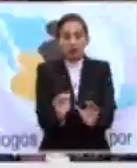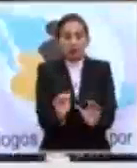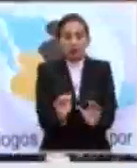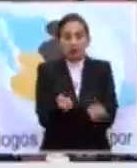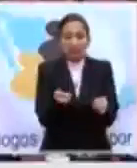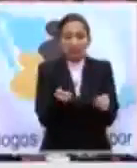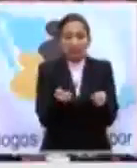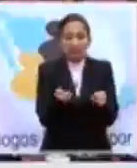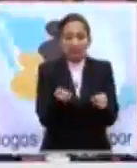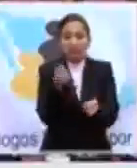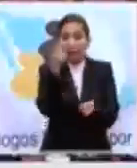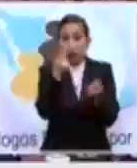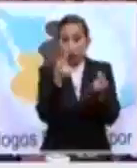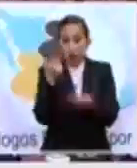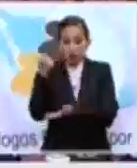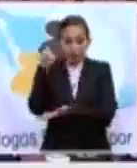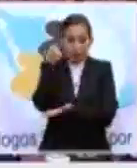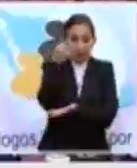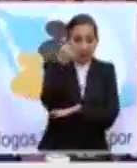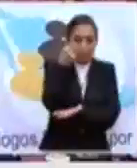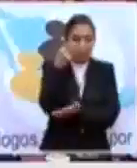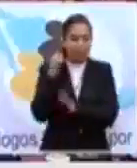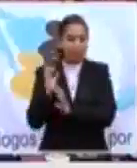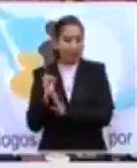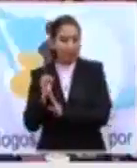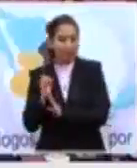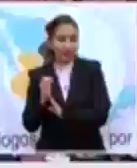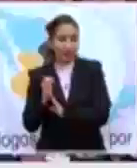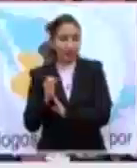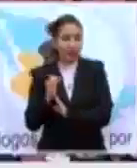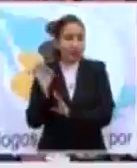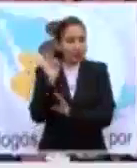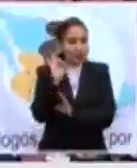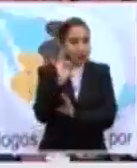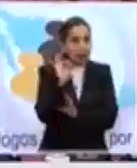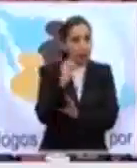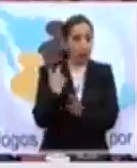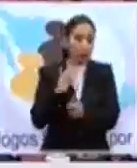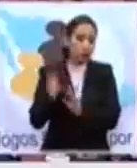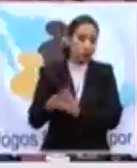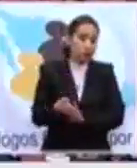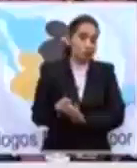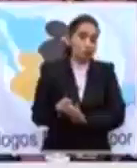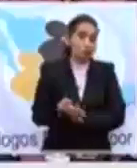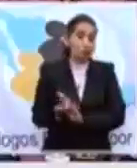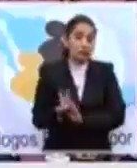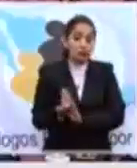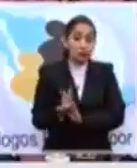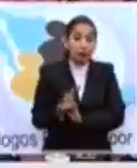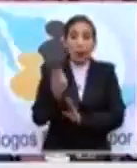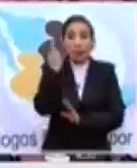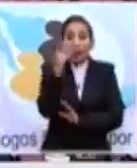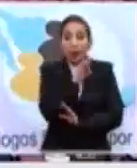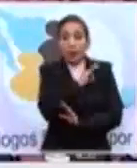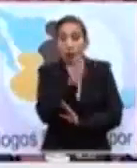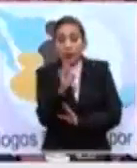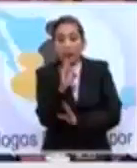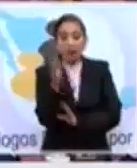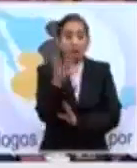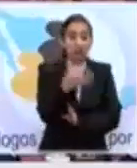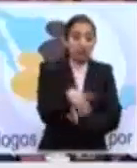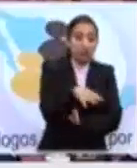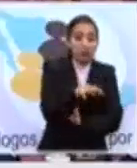con respecto de algunas inversiones y cierta reserva para poder